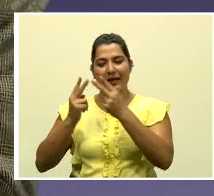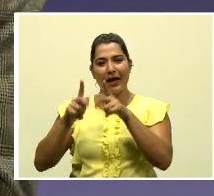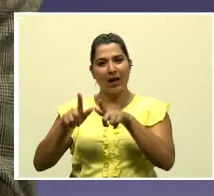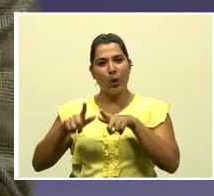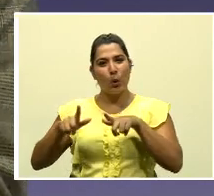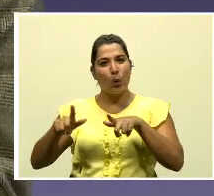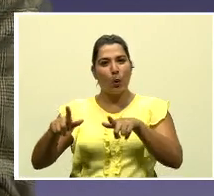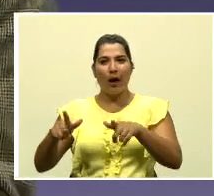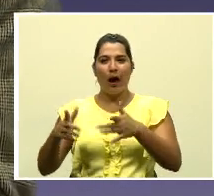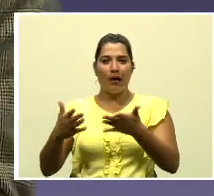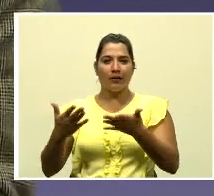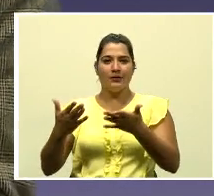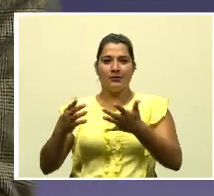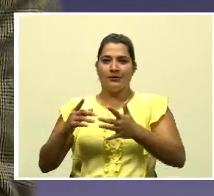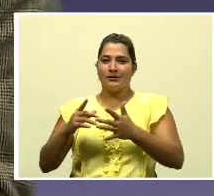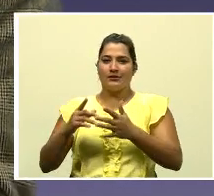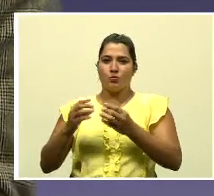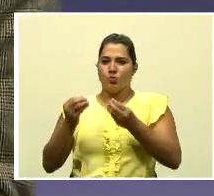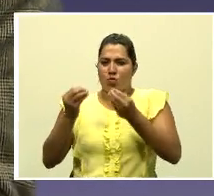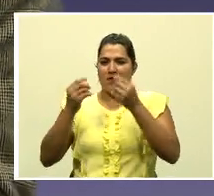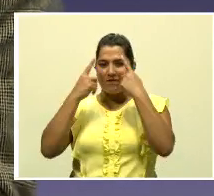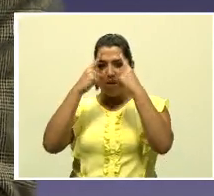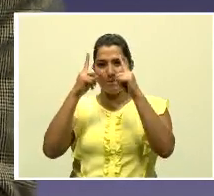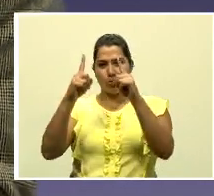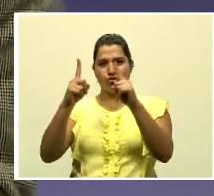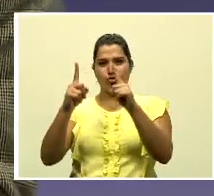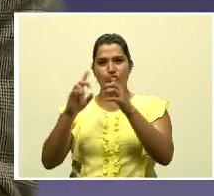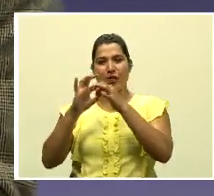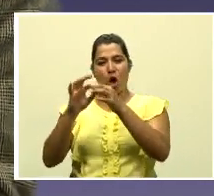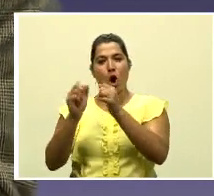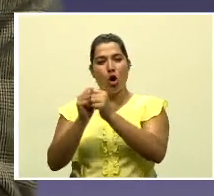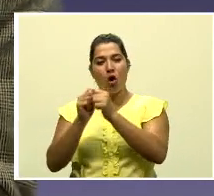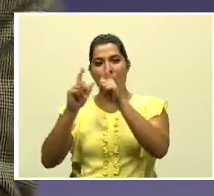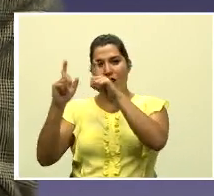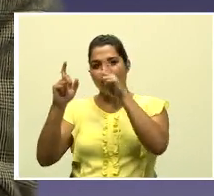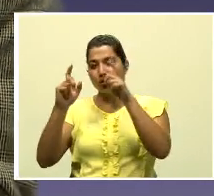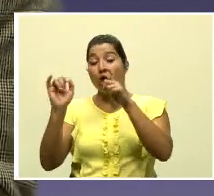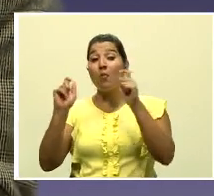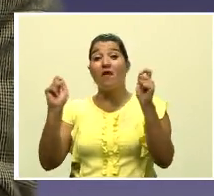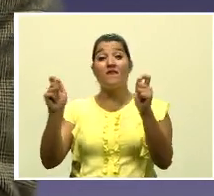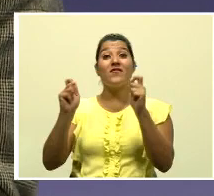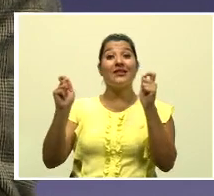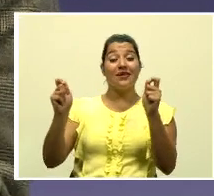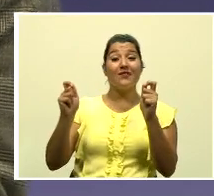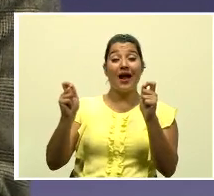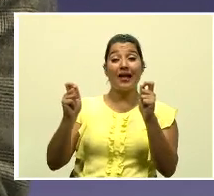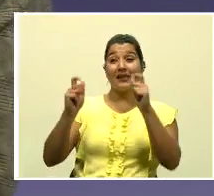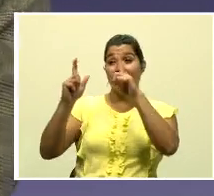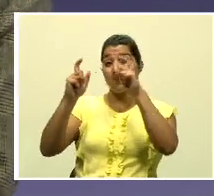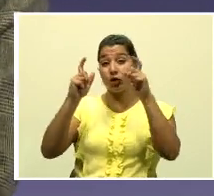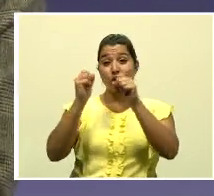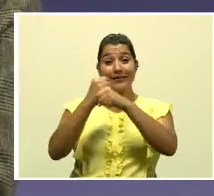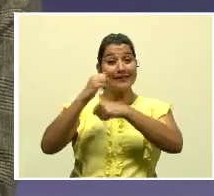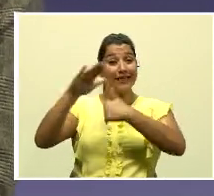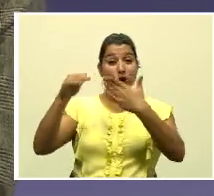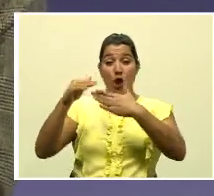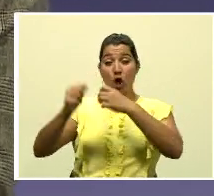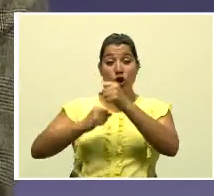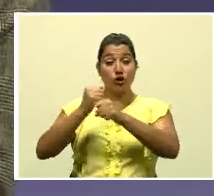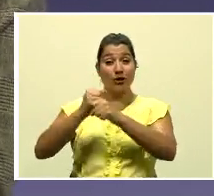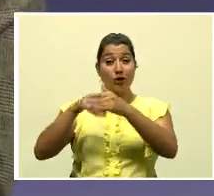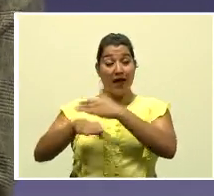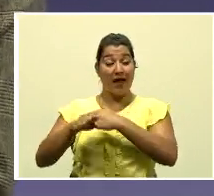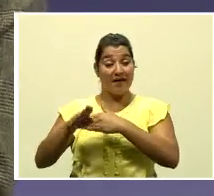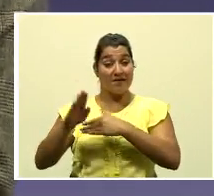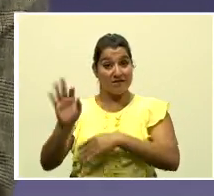digamos, míticos en la fotografía, como es el Festival de Arles, que es un festival fotográfico que se hace todos los años en Francia,